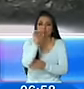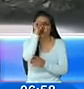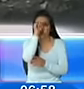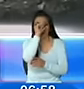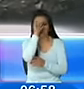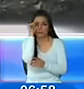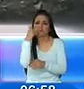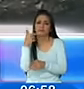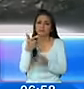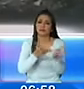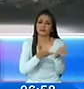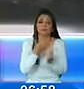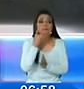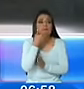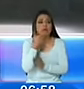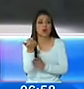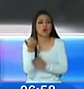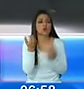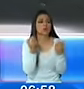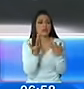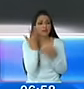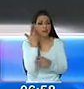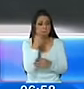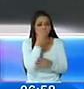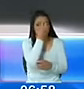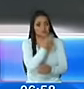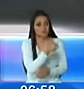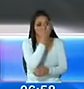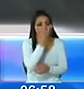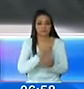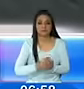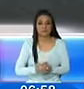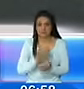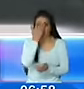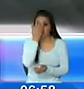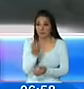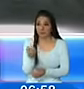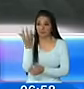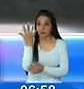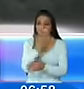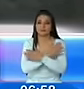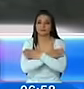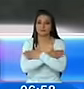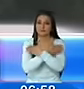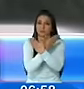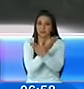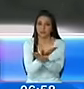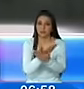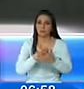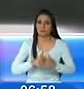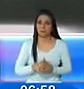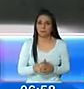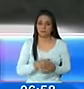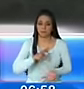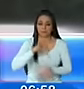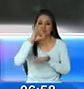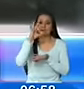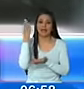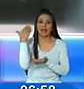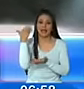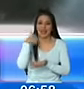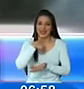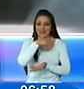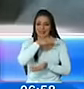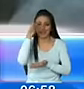mejorar el servicio hacia este sector de la ciudad. Muy buenos días. Así es, muy buenos días. Un saludo a nombre del señor alcalde de la ciudad, el